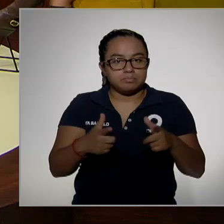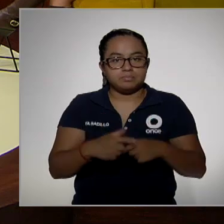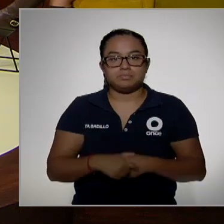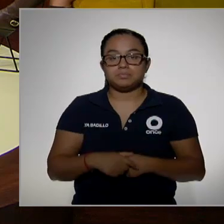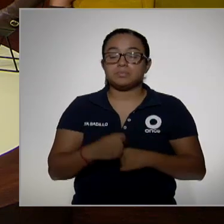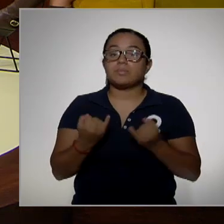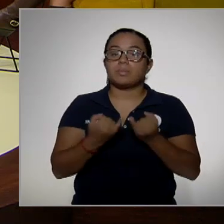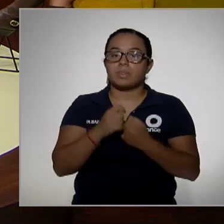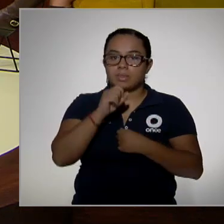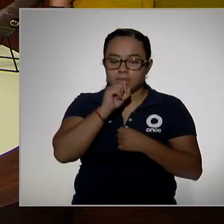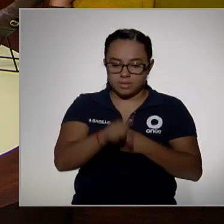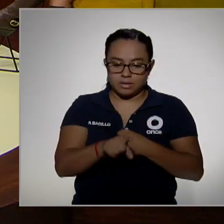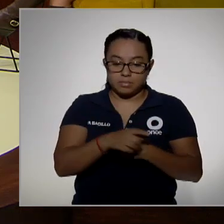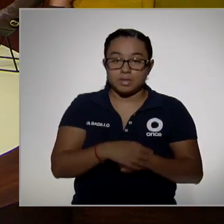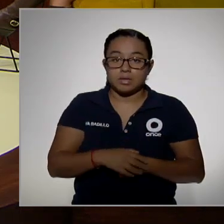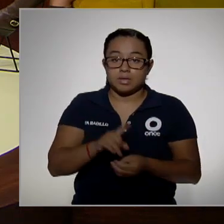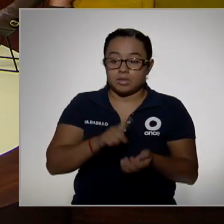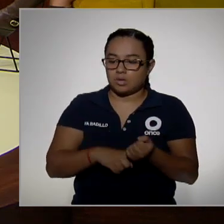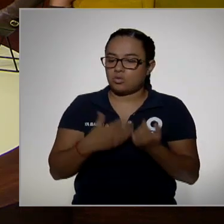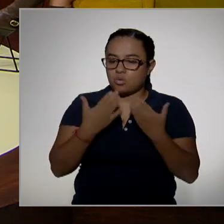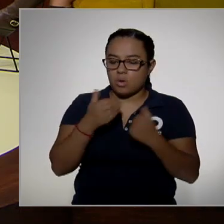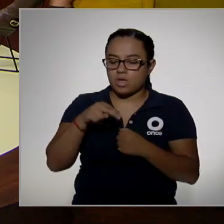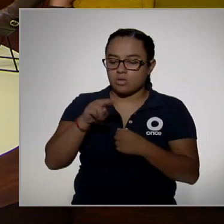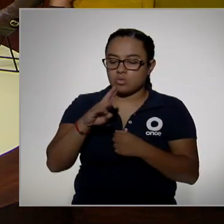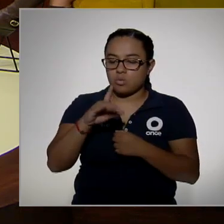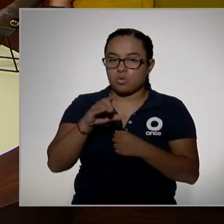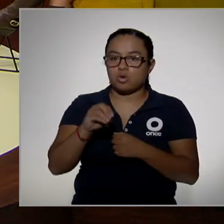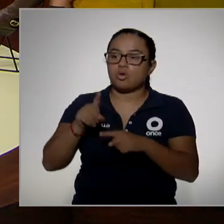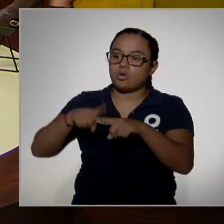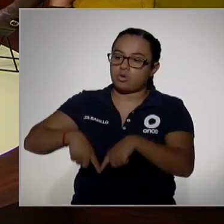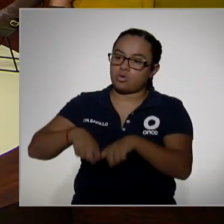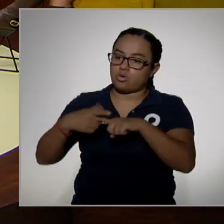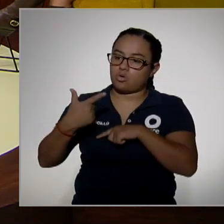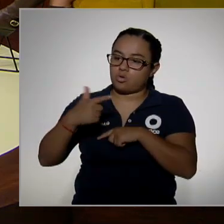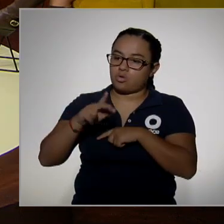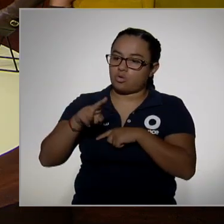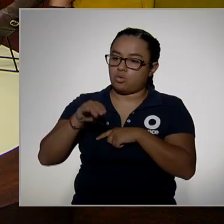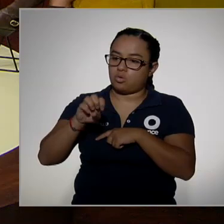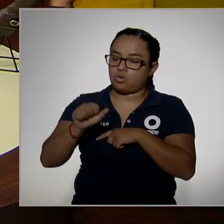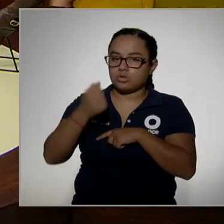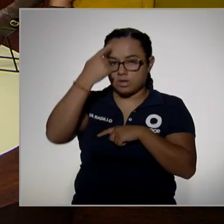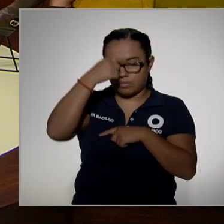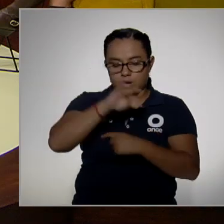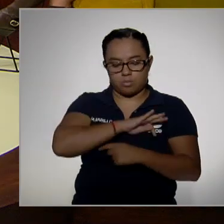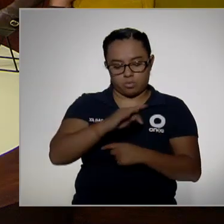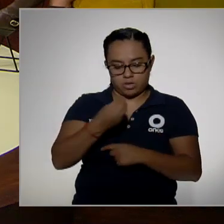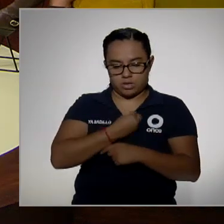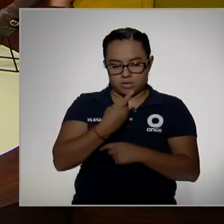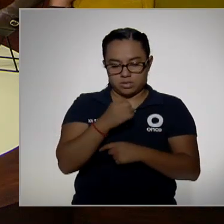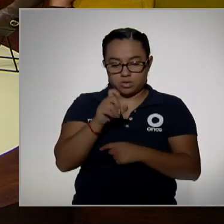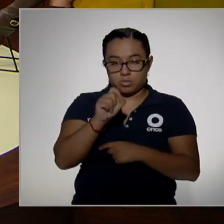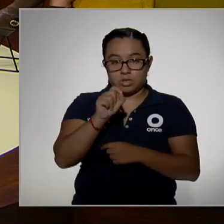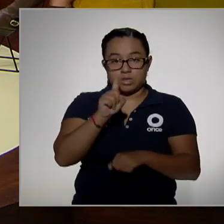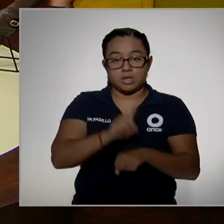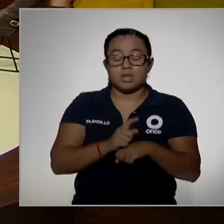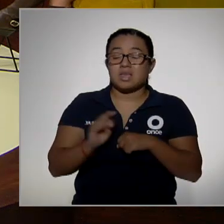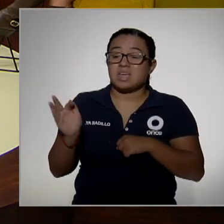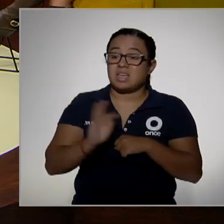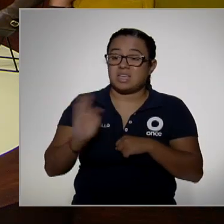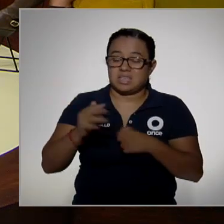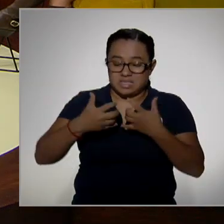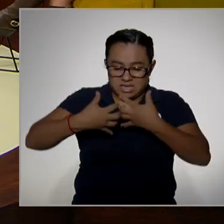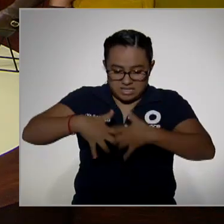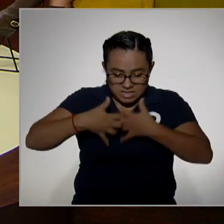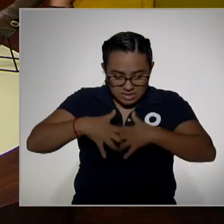que también como no tienen núcleo dependen de la glucosa para poder sobrevivir estos 120 días cuando hay un defecto en la